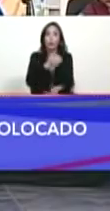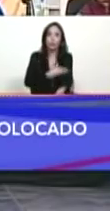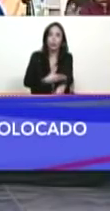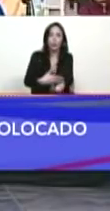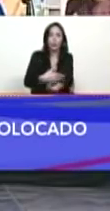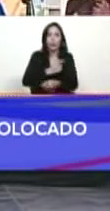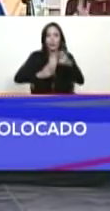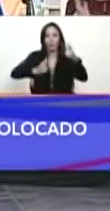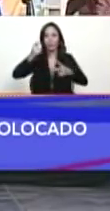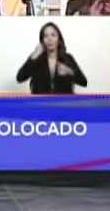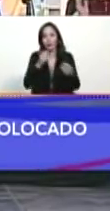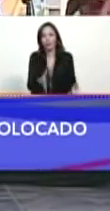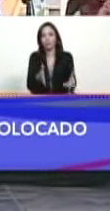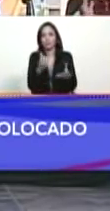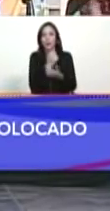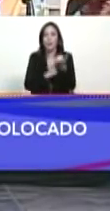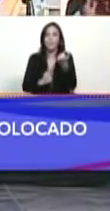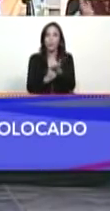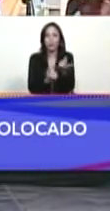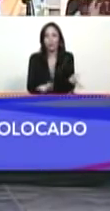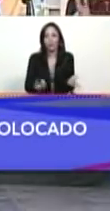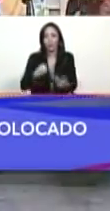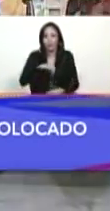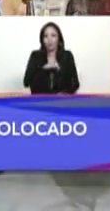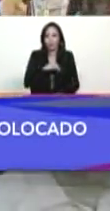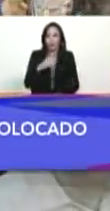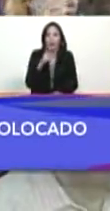al candidato de la derecha, que se